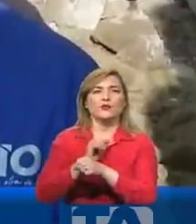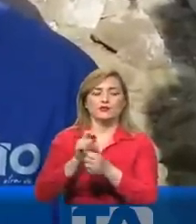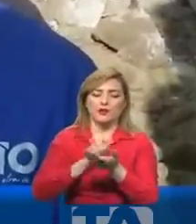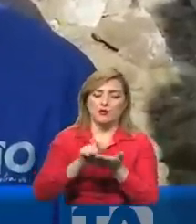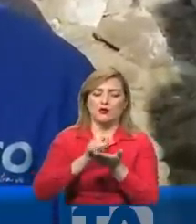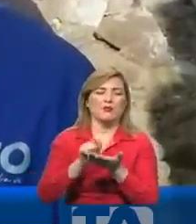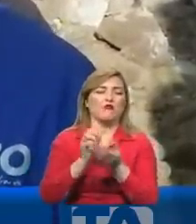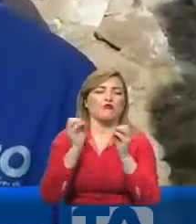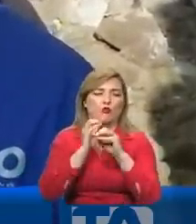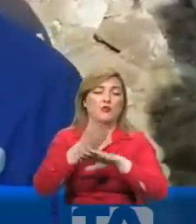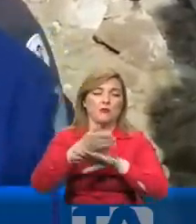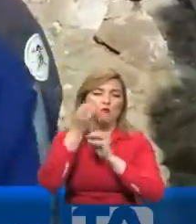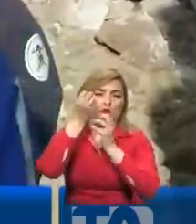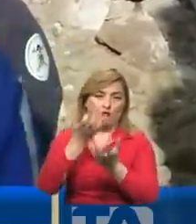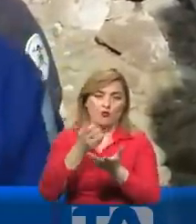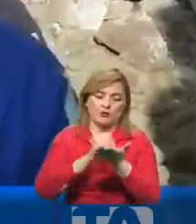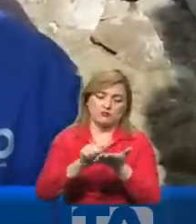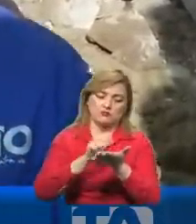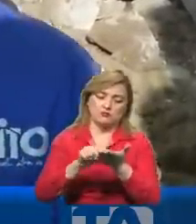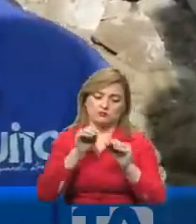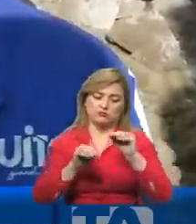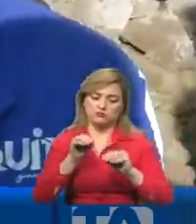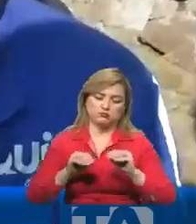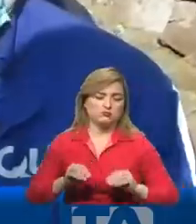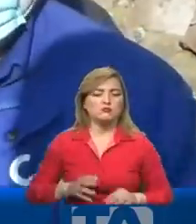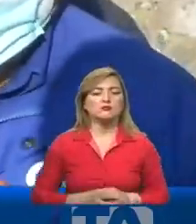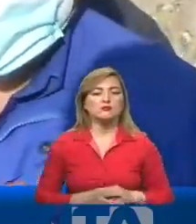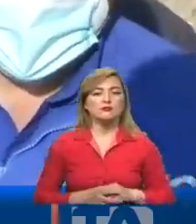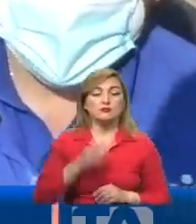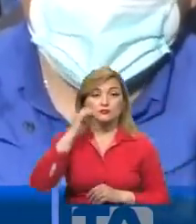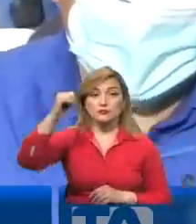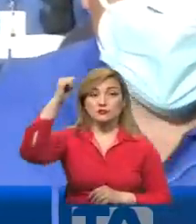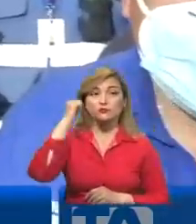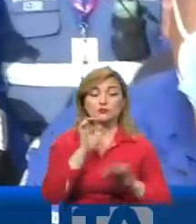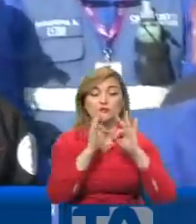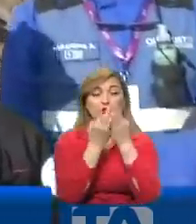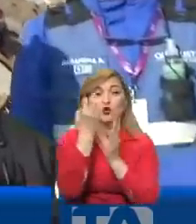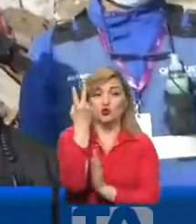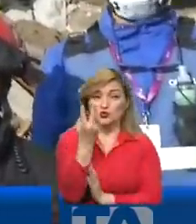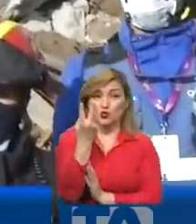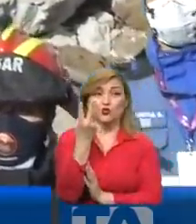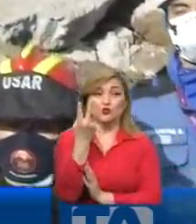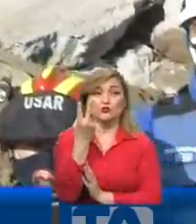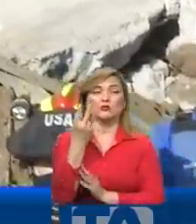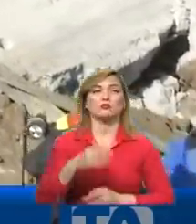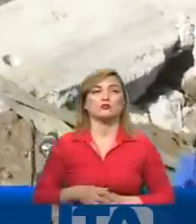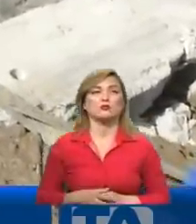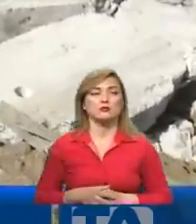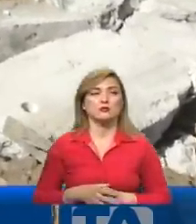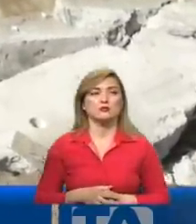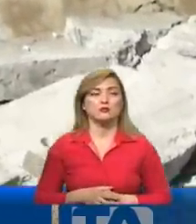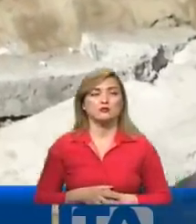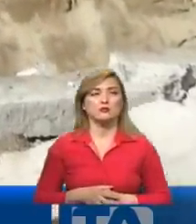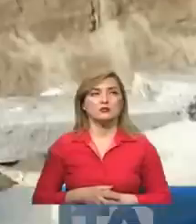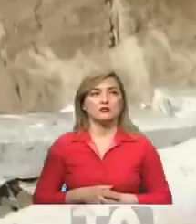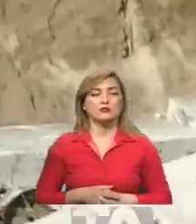el transcurso del día y también el día de ayer se evacuaron a las 2 familias. Una fue